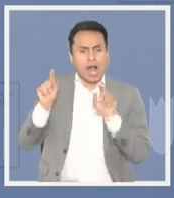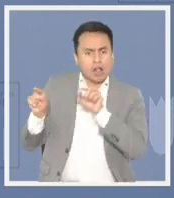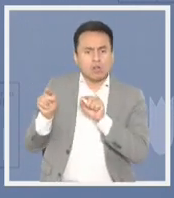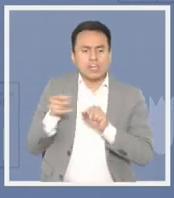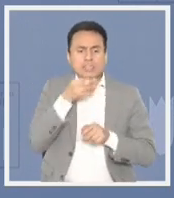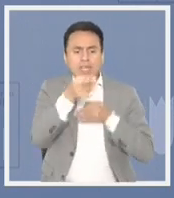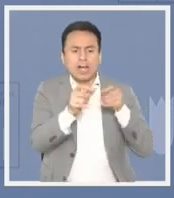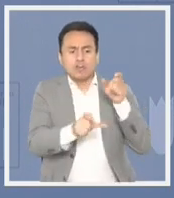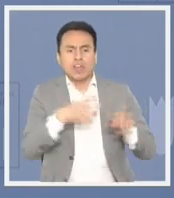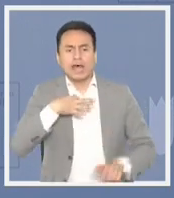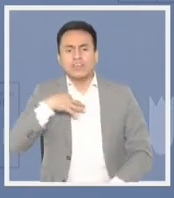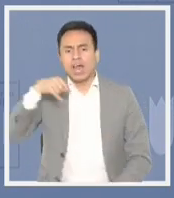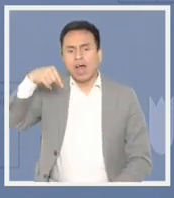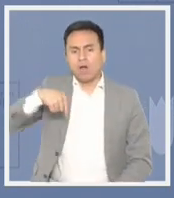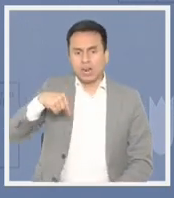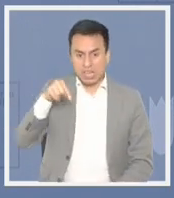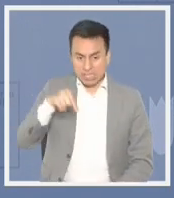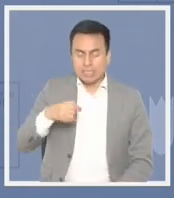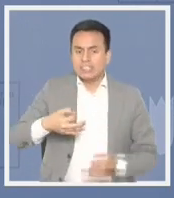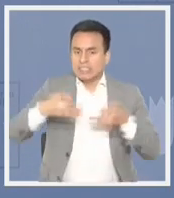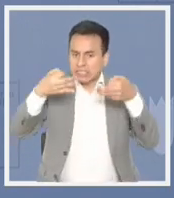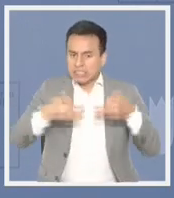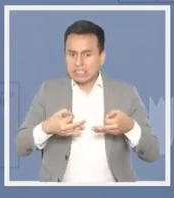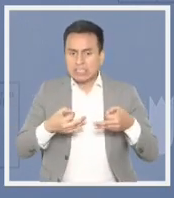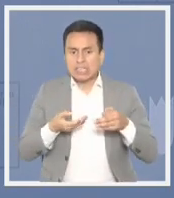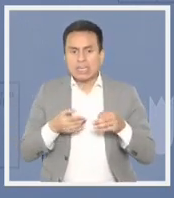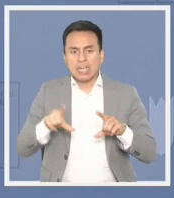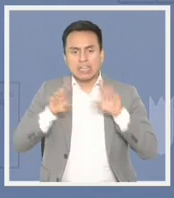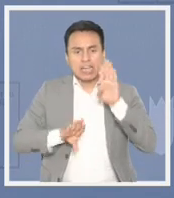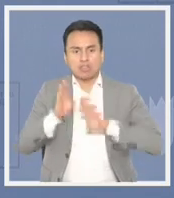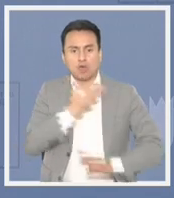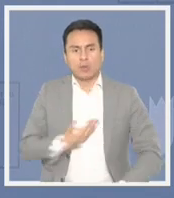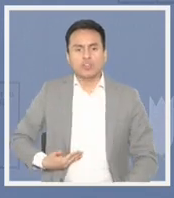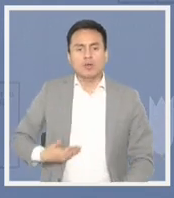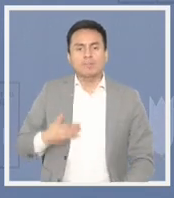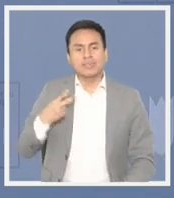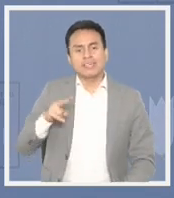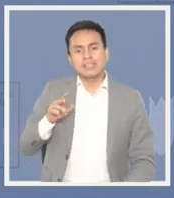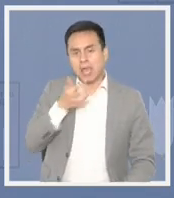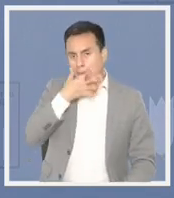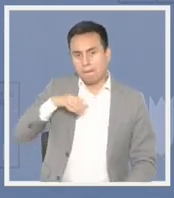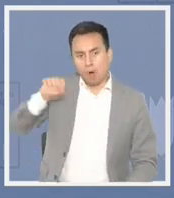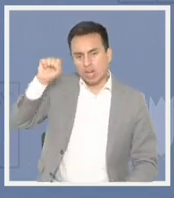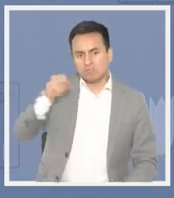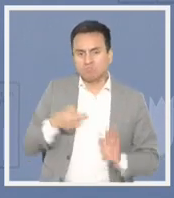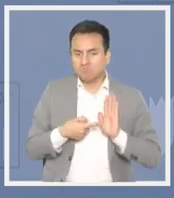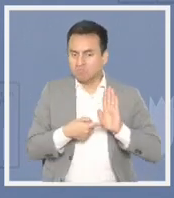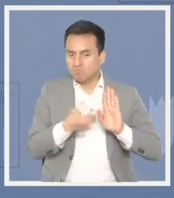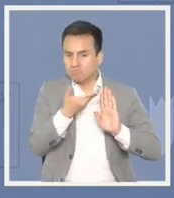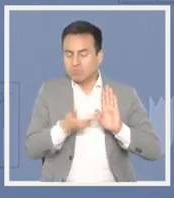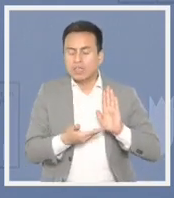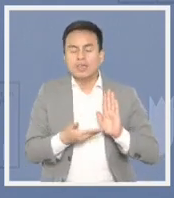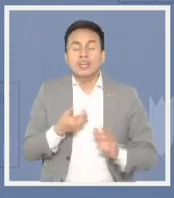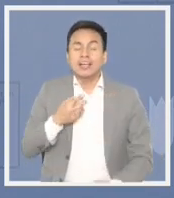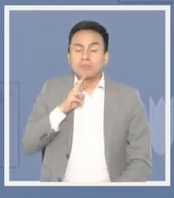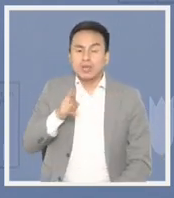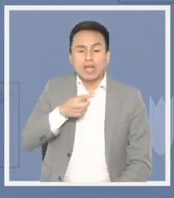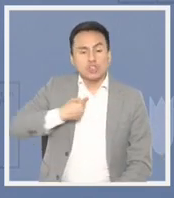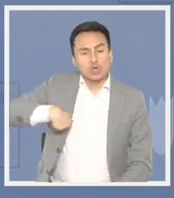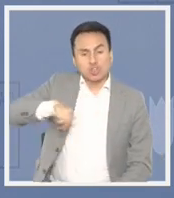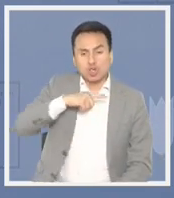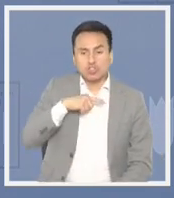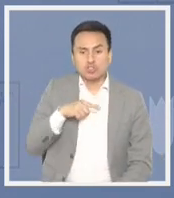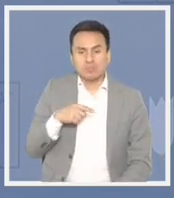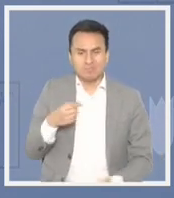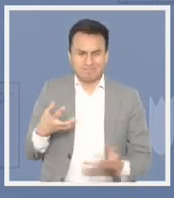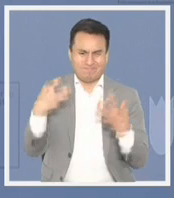a la ciudadanía ahora de que este sí es el candidato del gobierno del presidente Boric? Mira, nosotros no nos podemos hacer cargos de